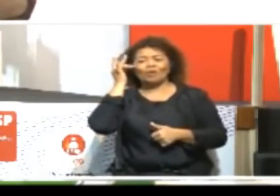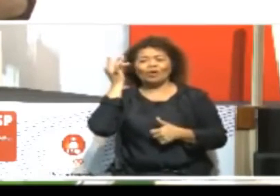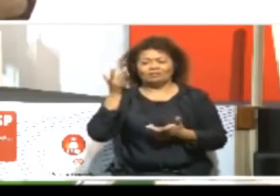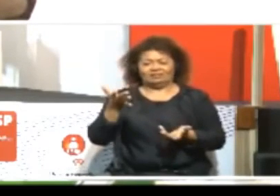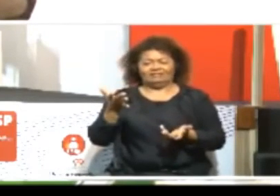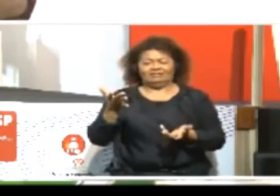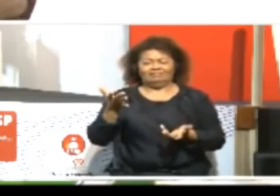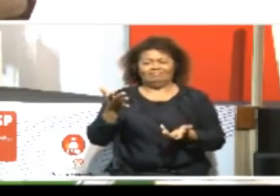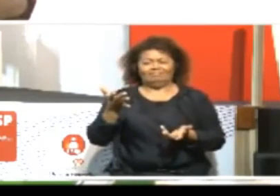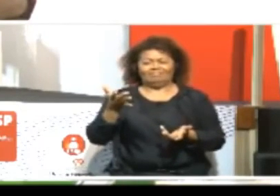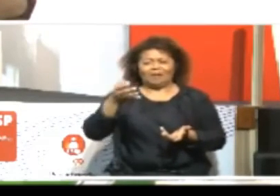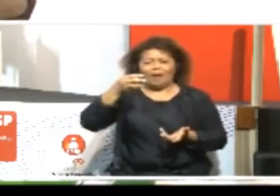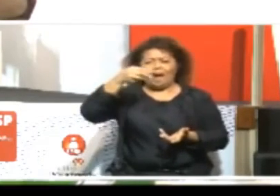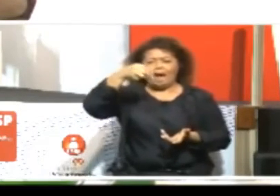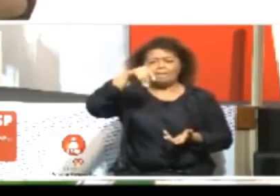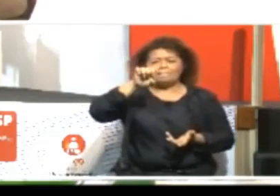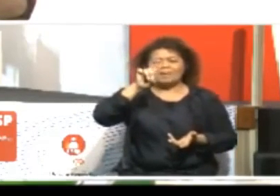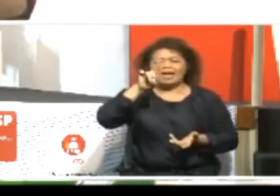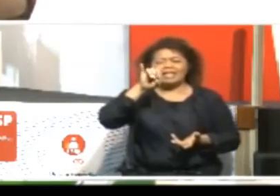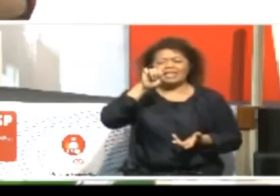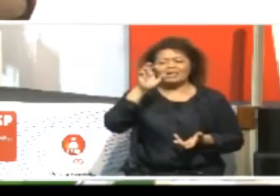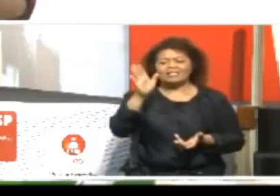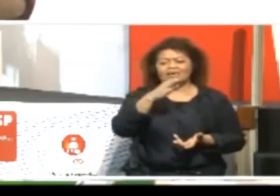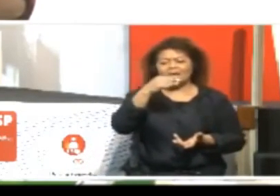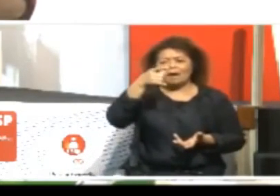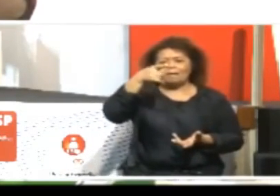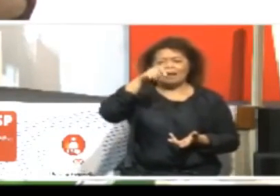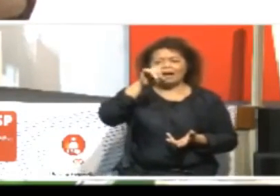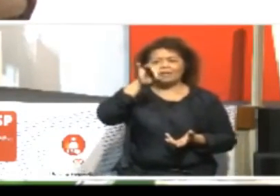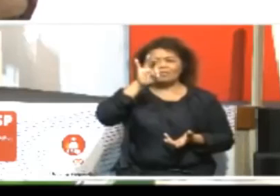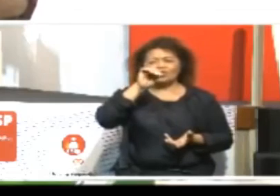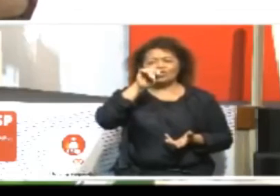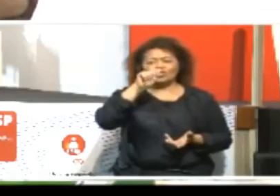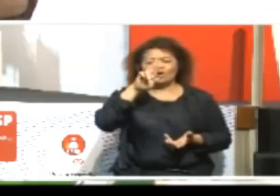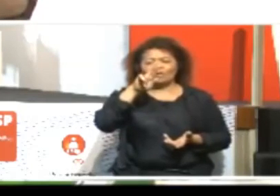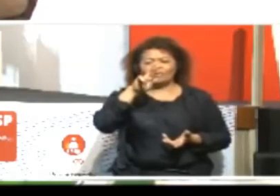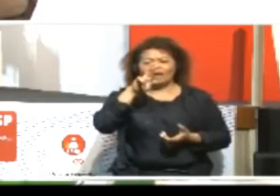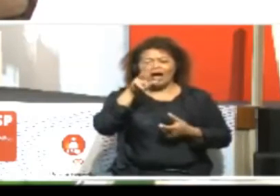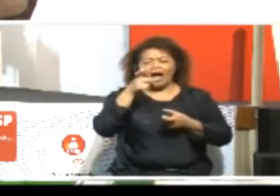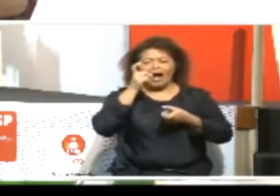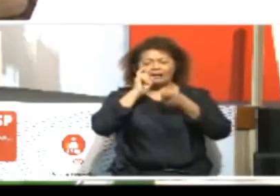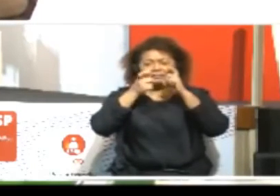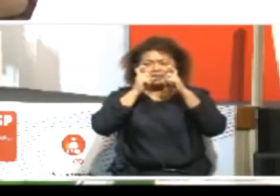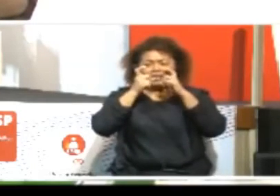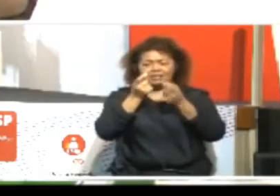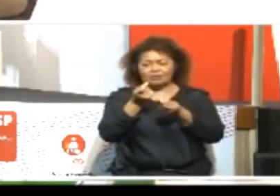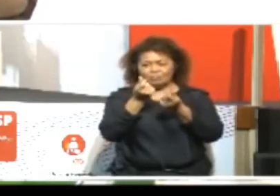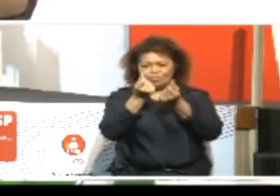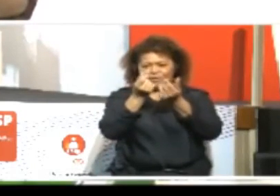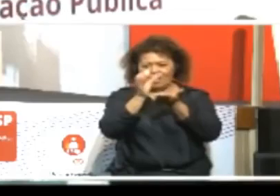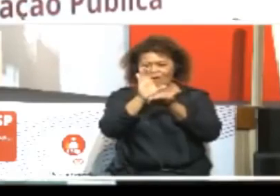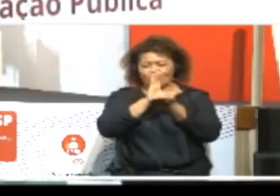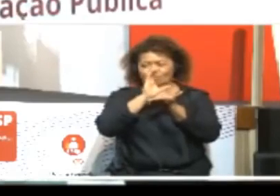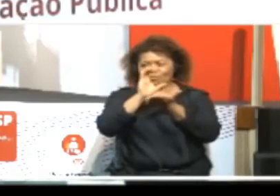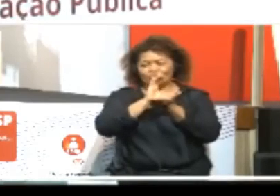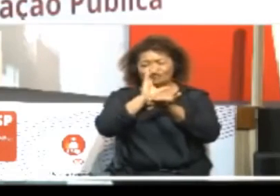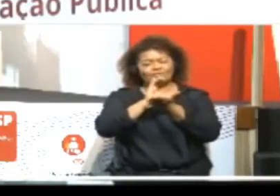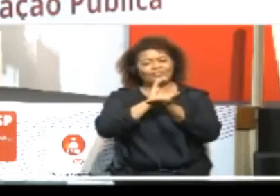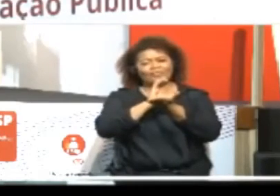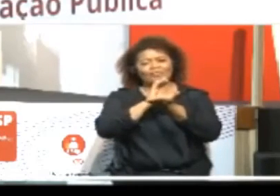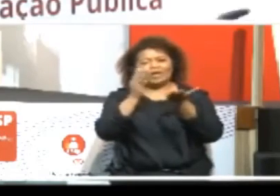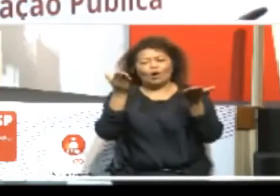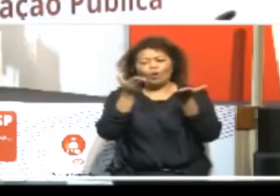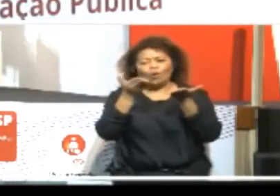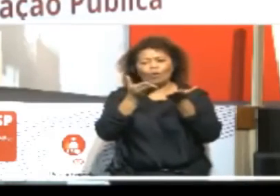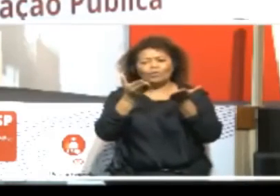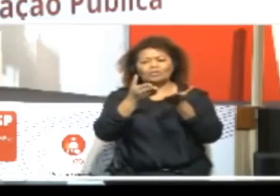results. ¿Eso qué nos dice? Que ahora estamos adoptando indicadores para todo. Vamos a